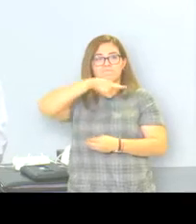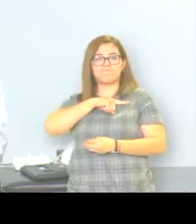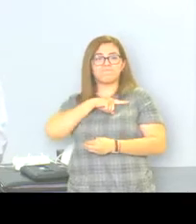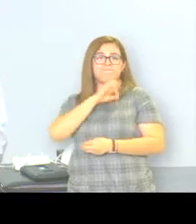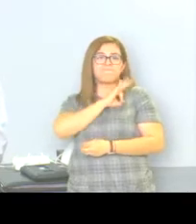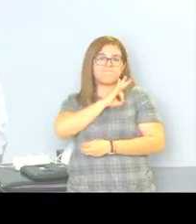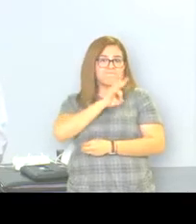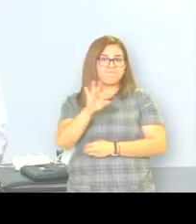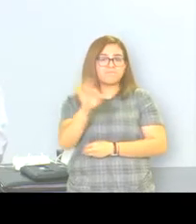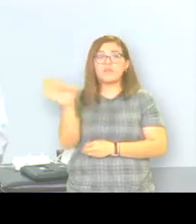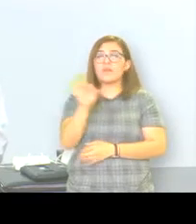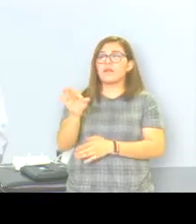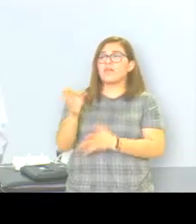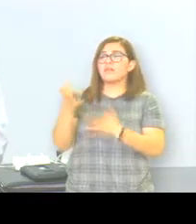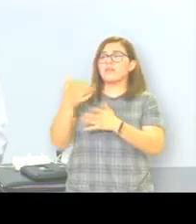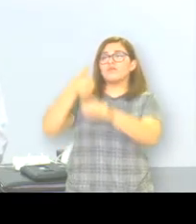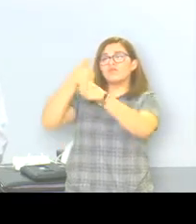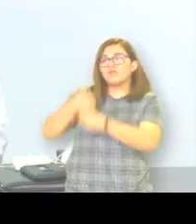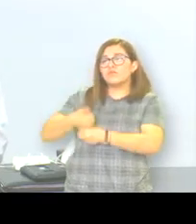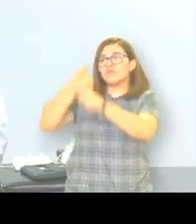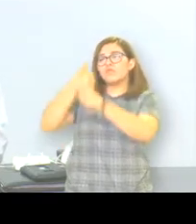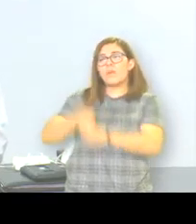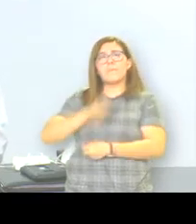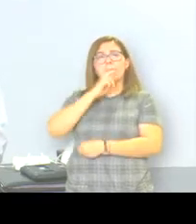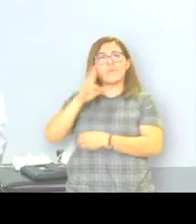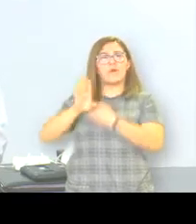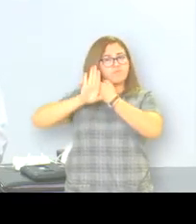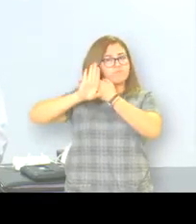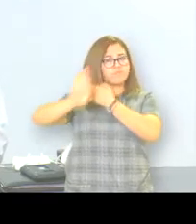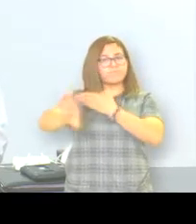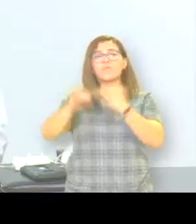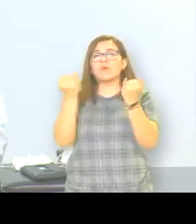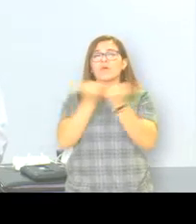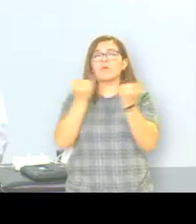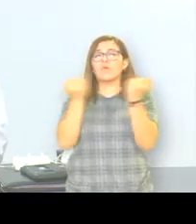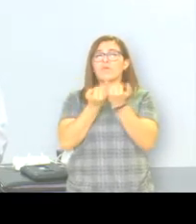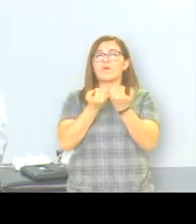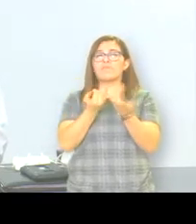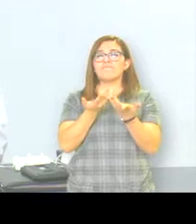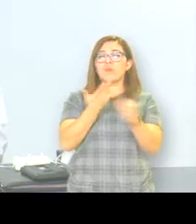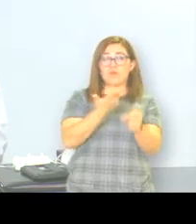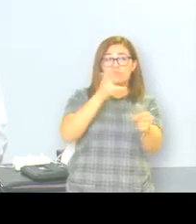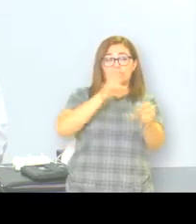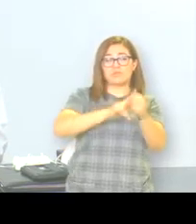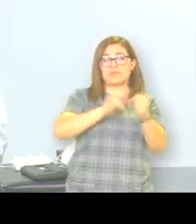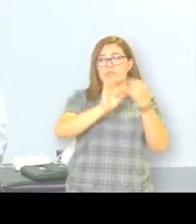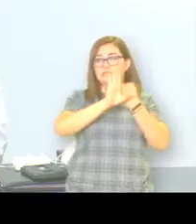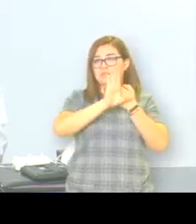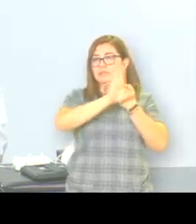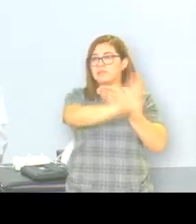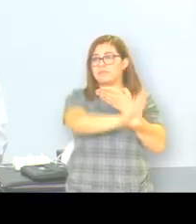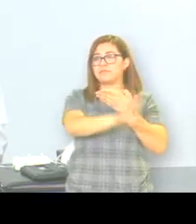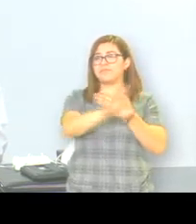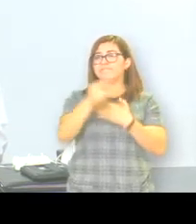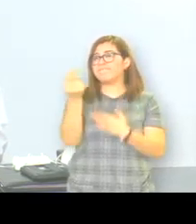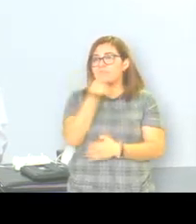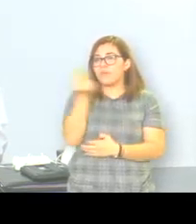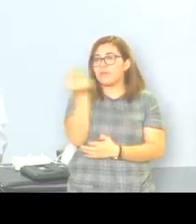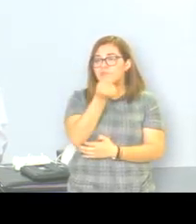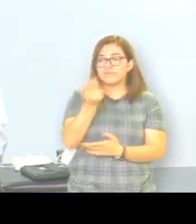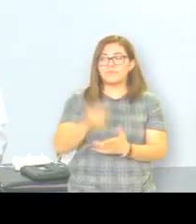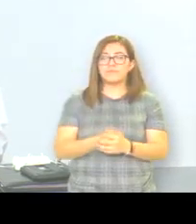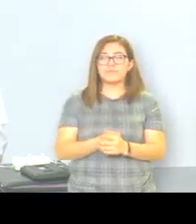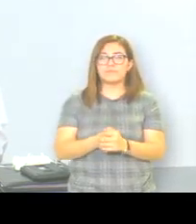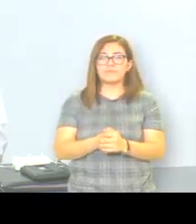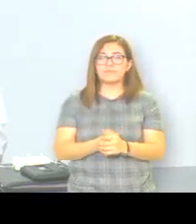transmisión, podemos evitar sufrimiento innecesario y podemos evitar también hospitalizaciones